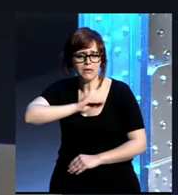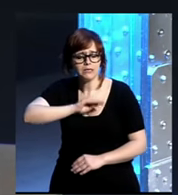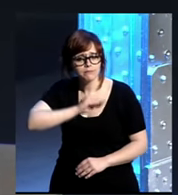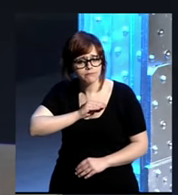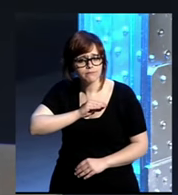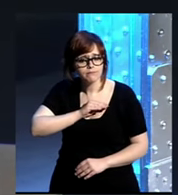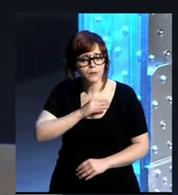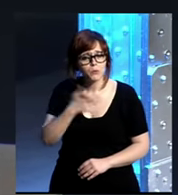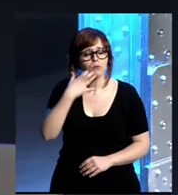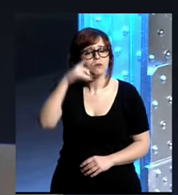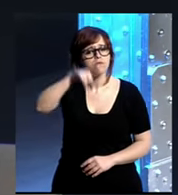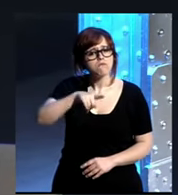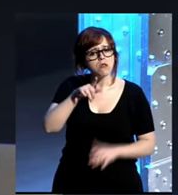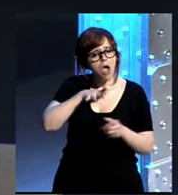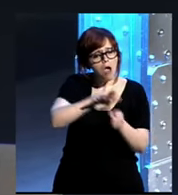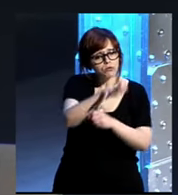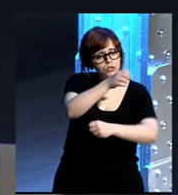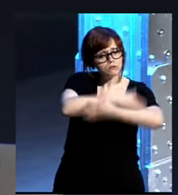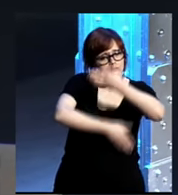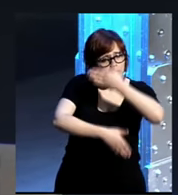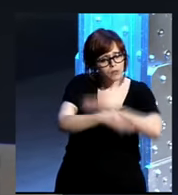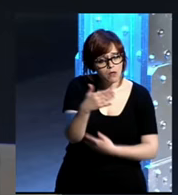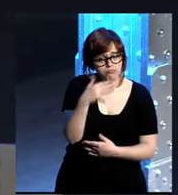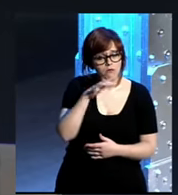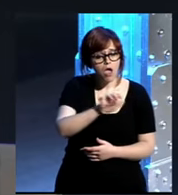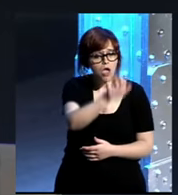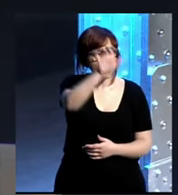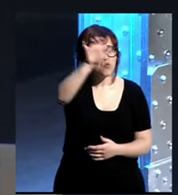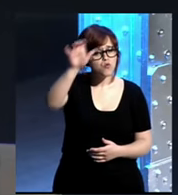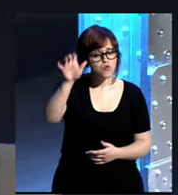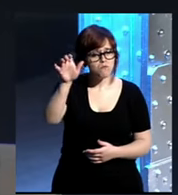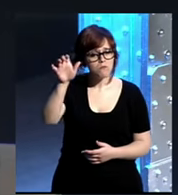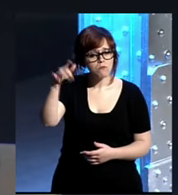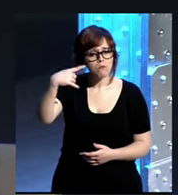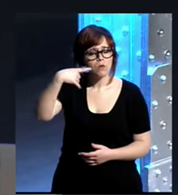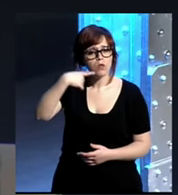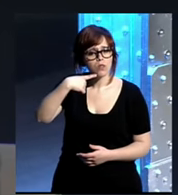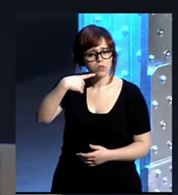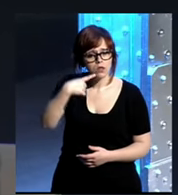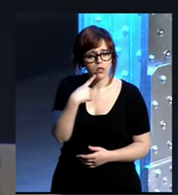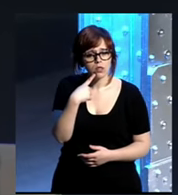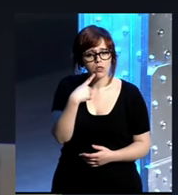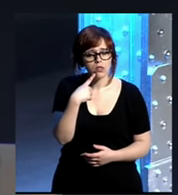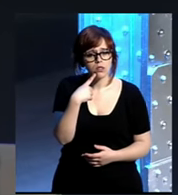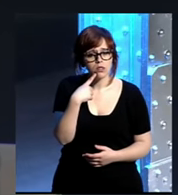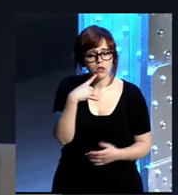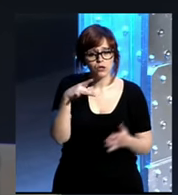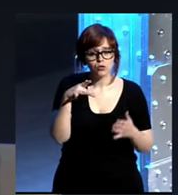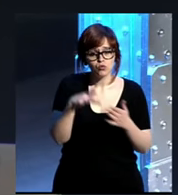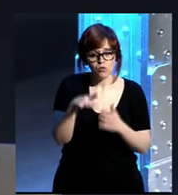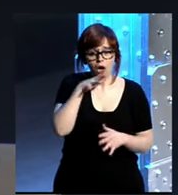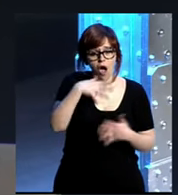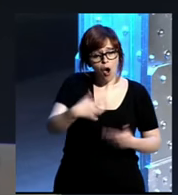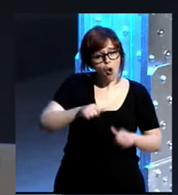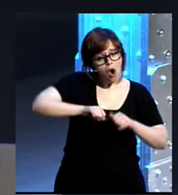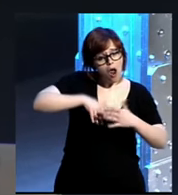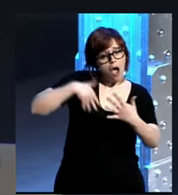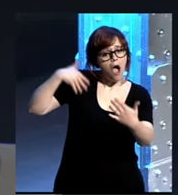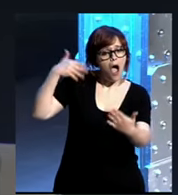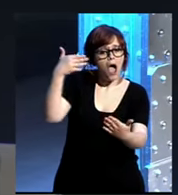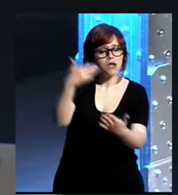discapacidad. Europa establece que el mundo de la discapacidad de aquí al 2020 puede generar